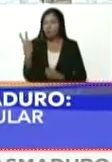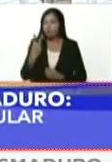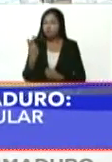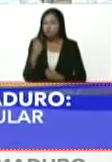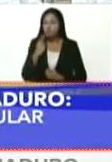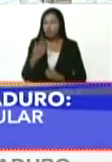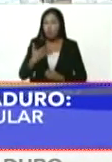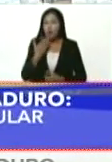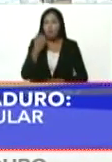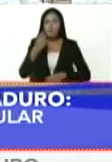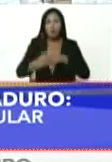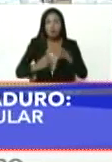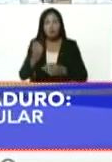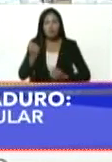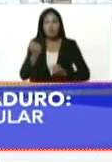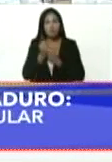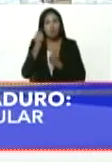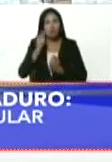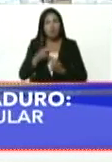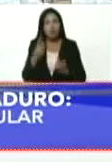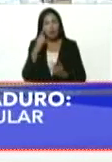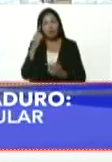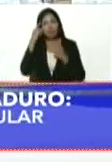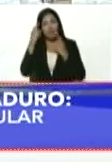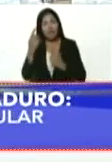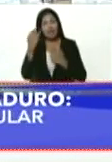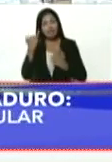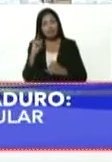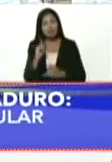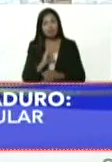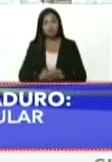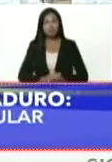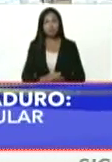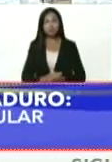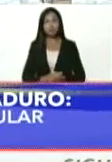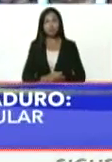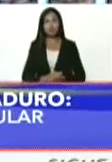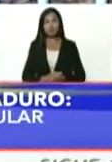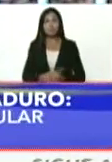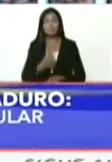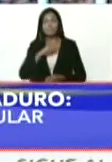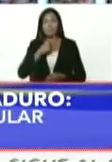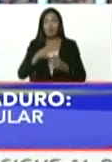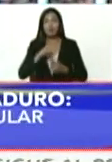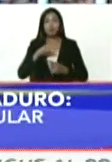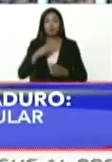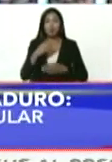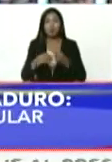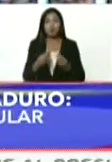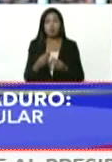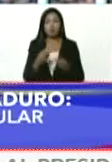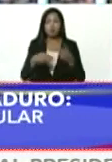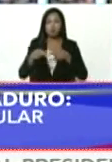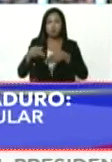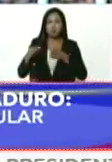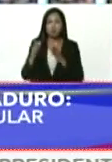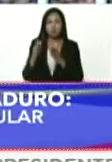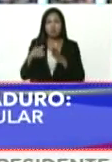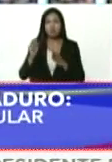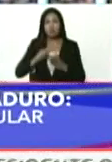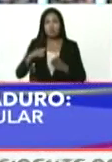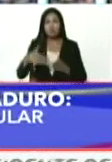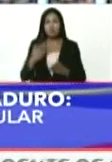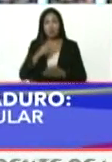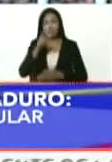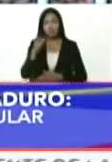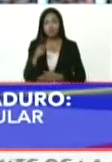es lo ideal. Pero mientras logramos lo ideal, tenemos que tener la infraestructura para que a la gente